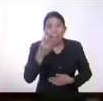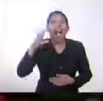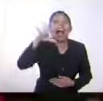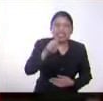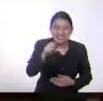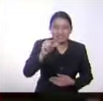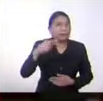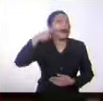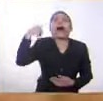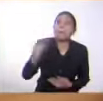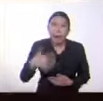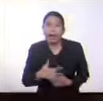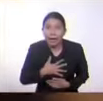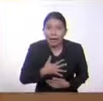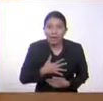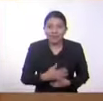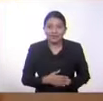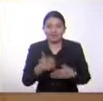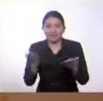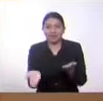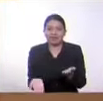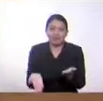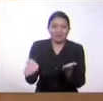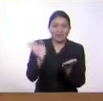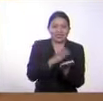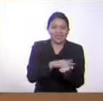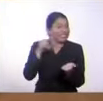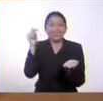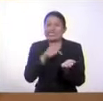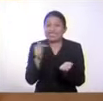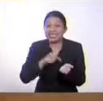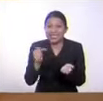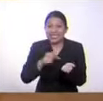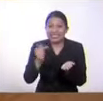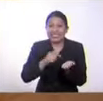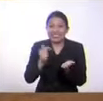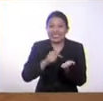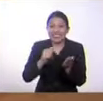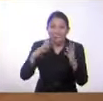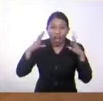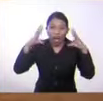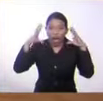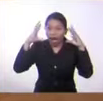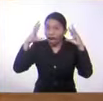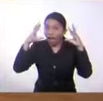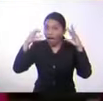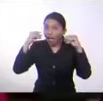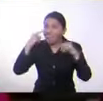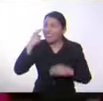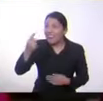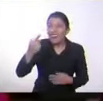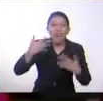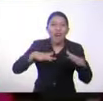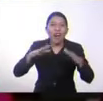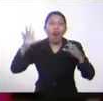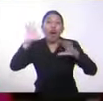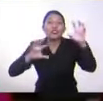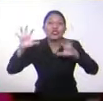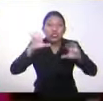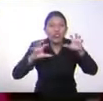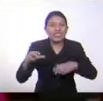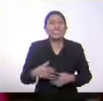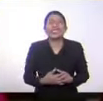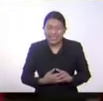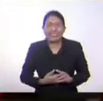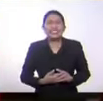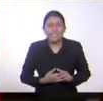¡Qué peligroso! Mira, esta es la noche en que estábamos jugando con los osos. Sí.